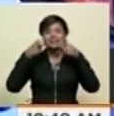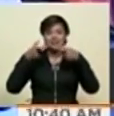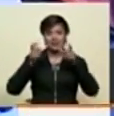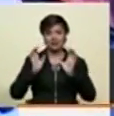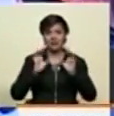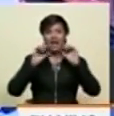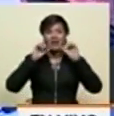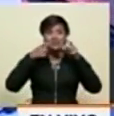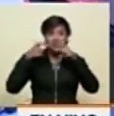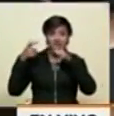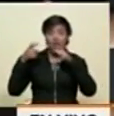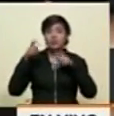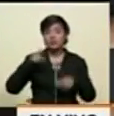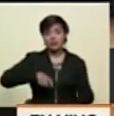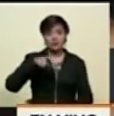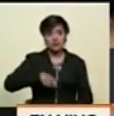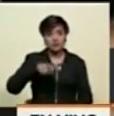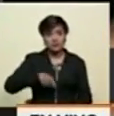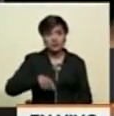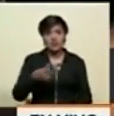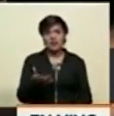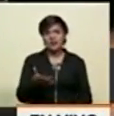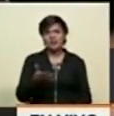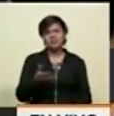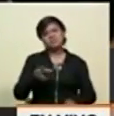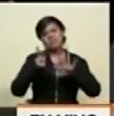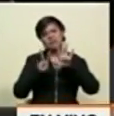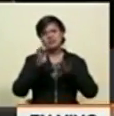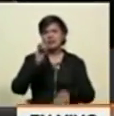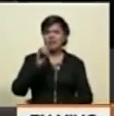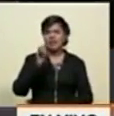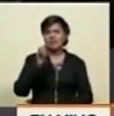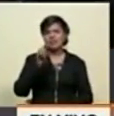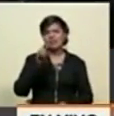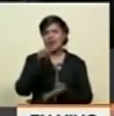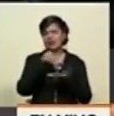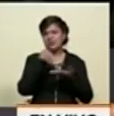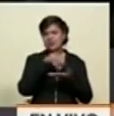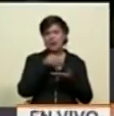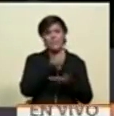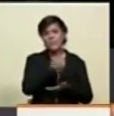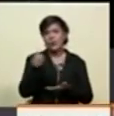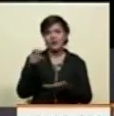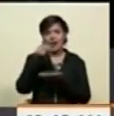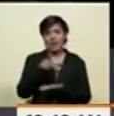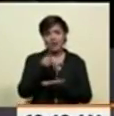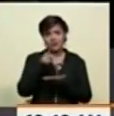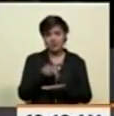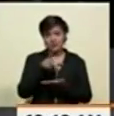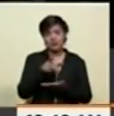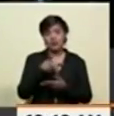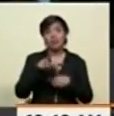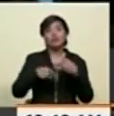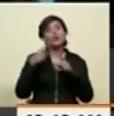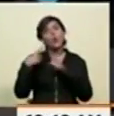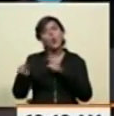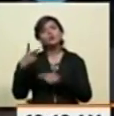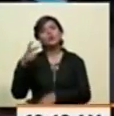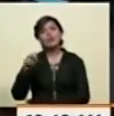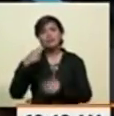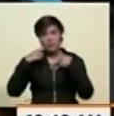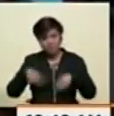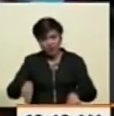El maíz que necesita, son 70 gramos de harina precocida por cada kilo de maíz. Los otros 30 gramos no se